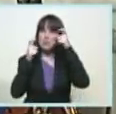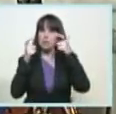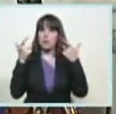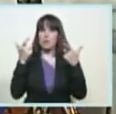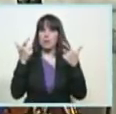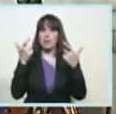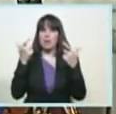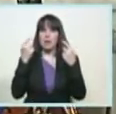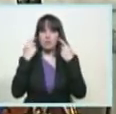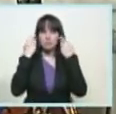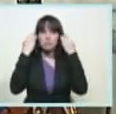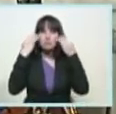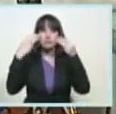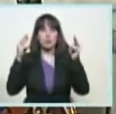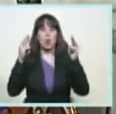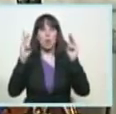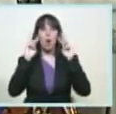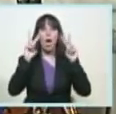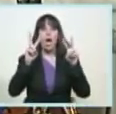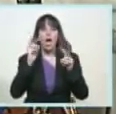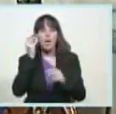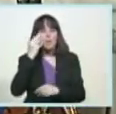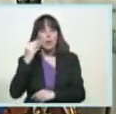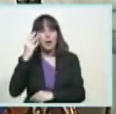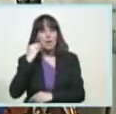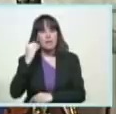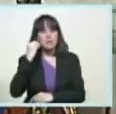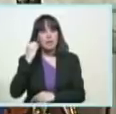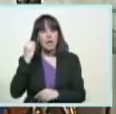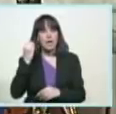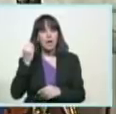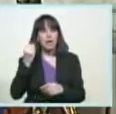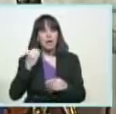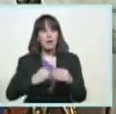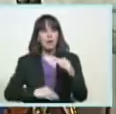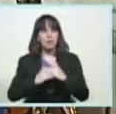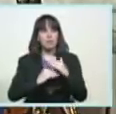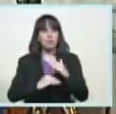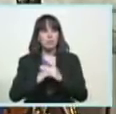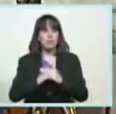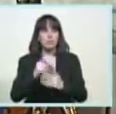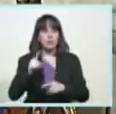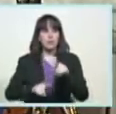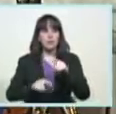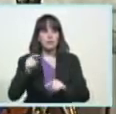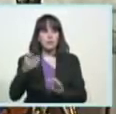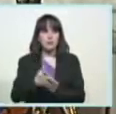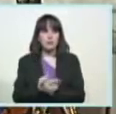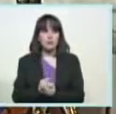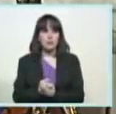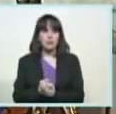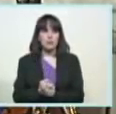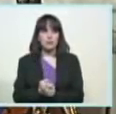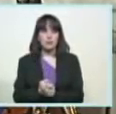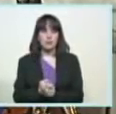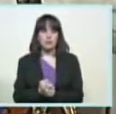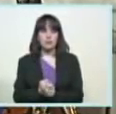chávez la experiencia acumulada para con la capacidad y la flexibilidad